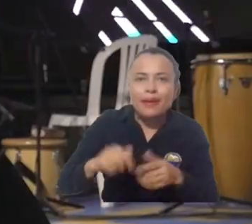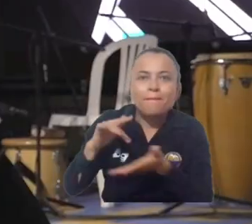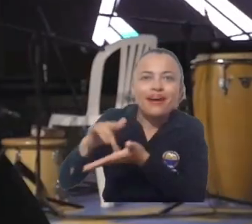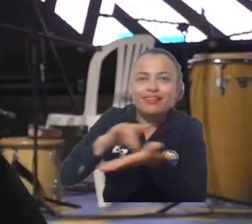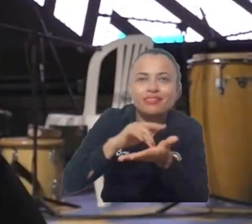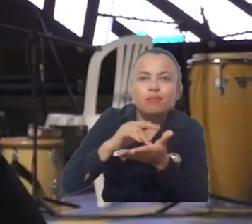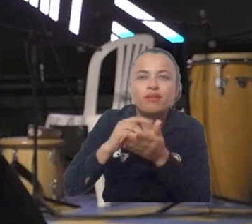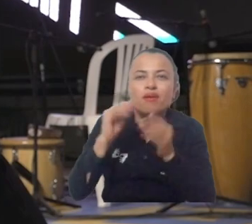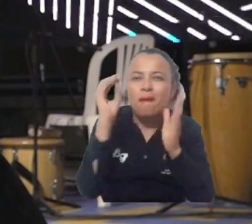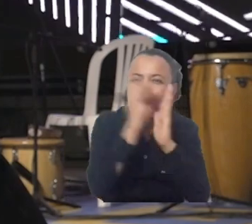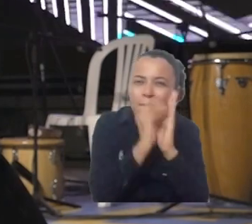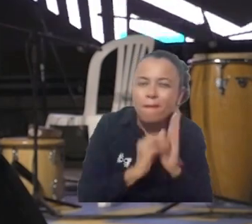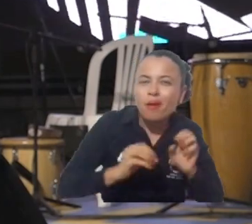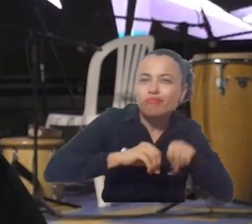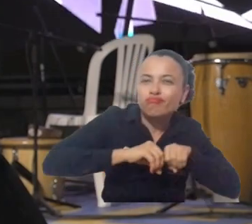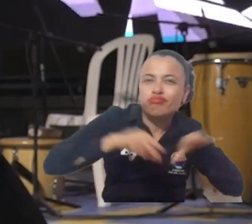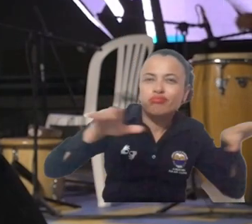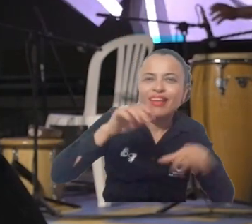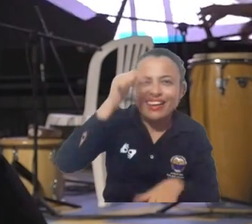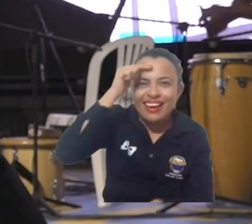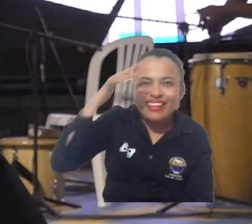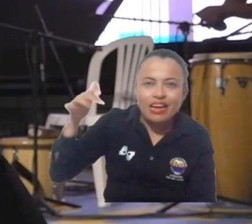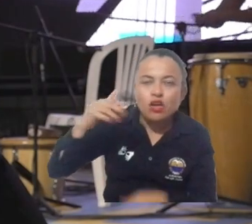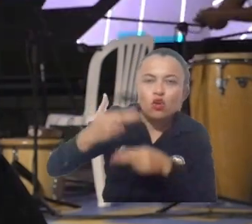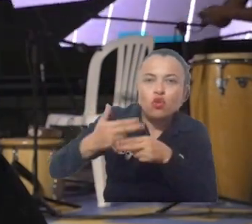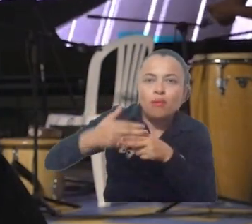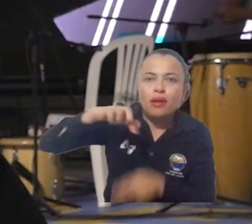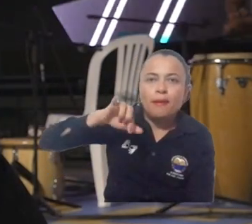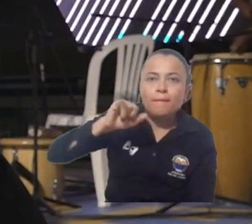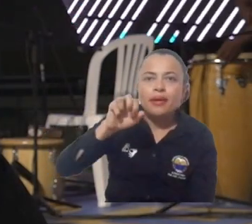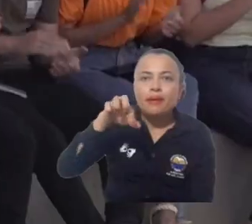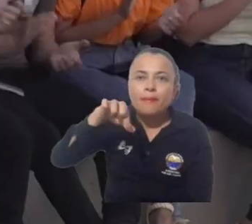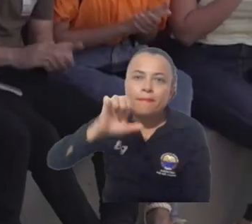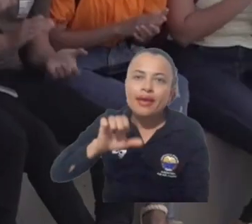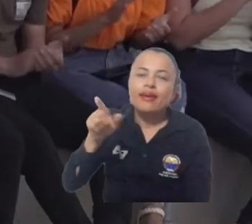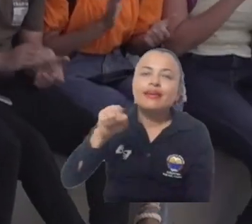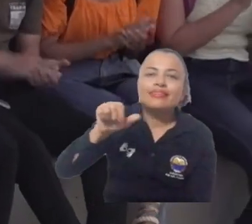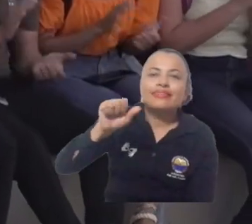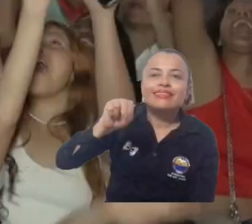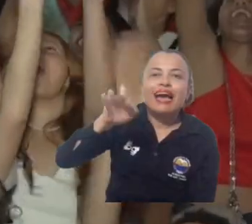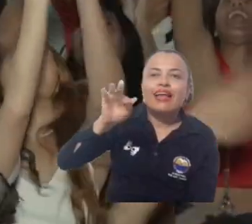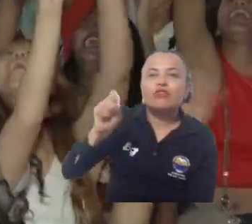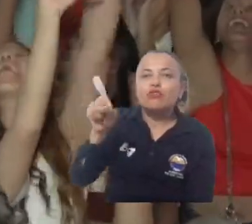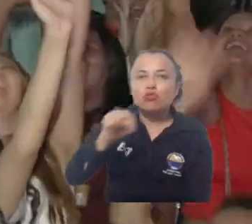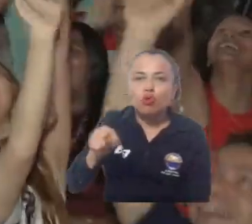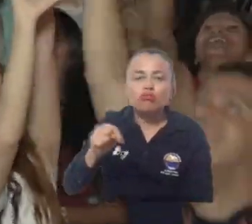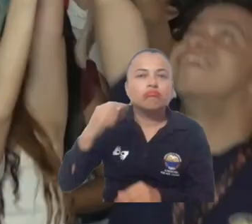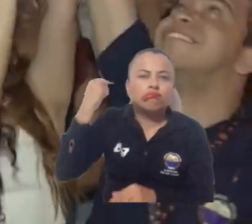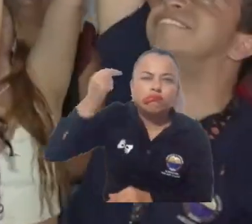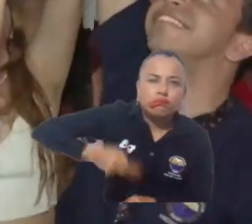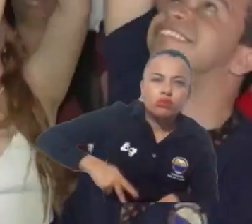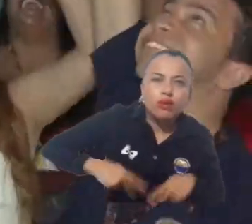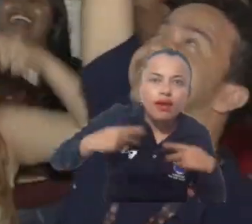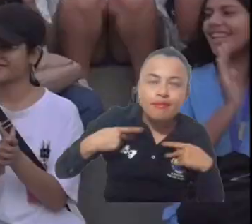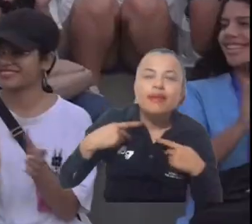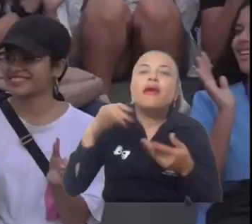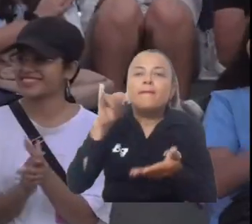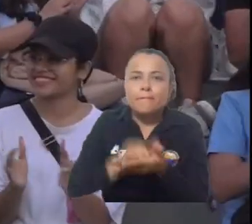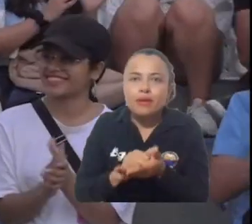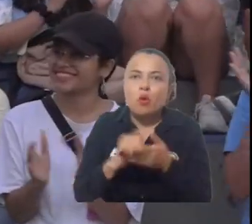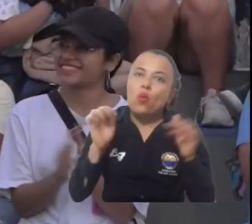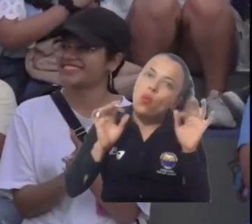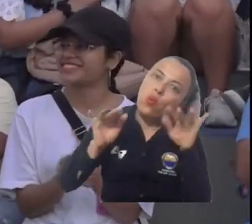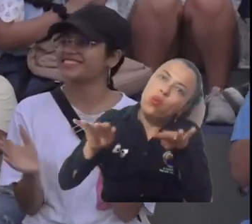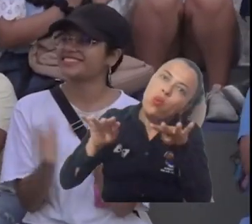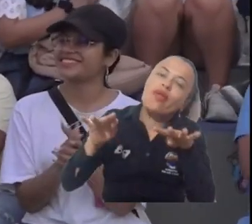reconocido creador de contenidos cartagenero Pipe Santos con su historia de vida fueron algunos de los principales atractivos del evento que